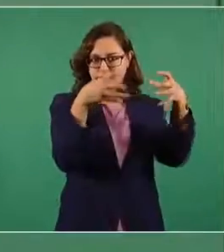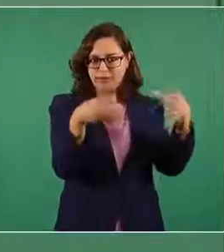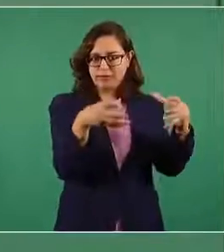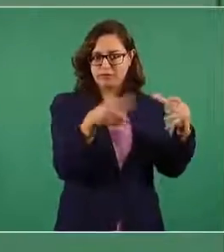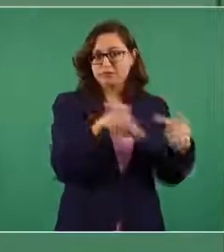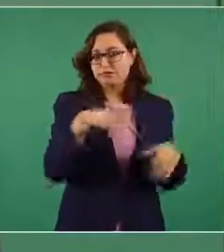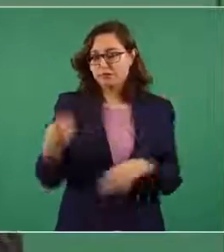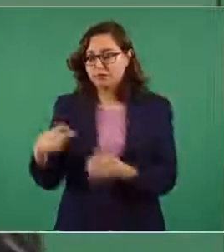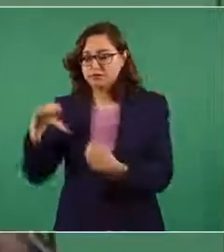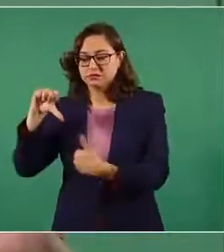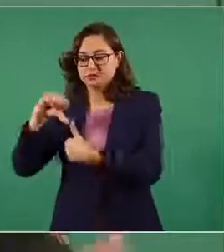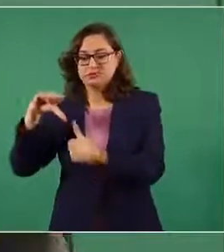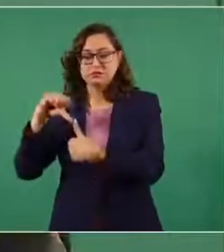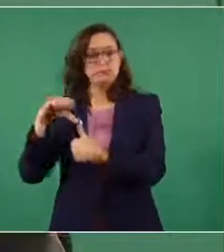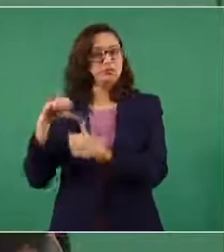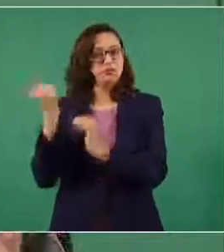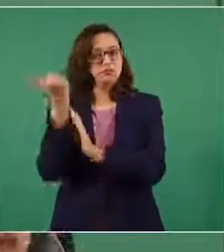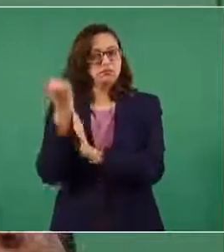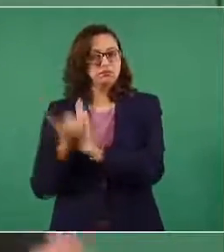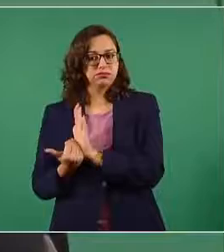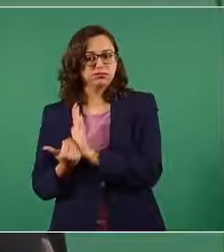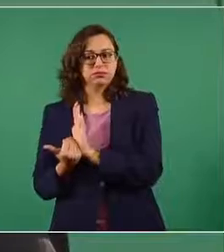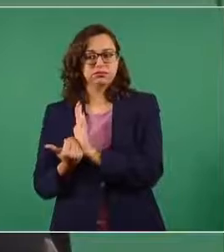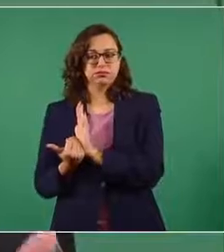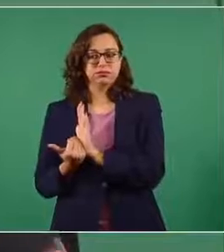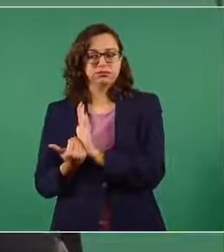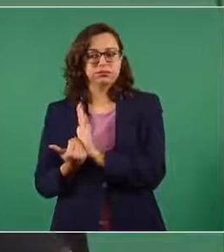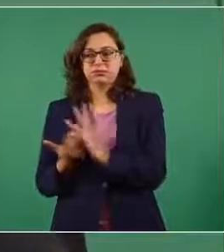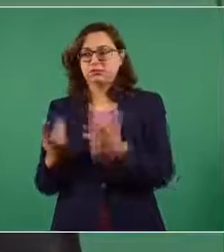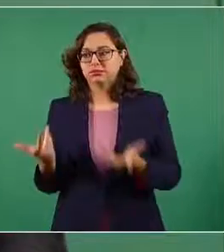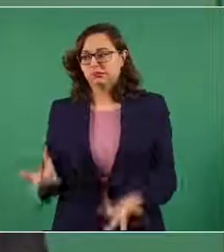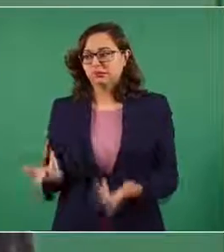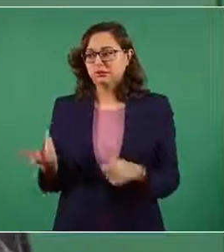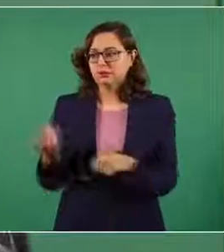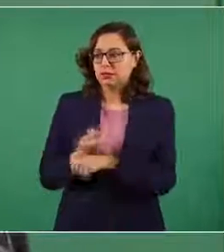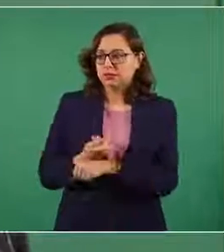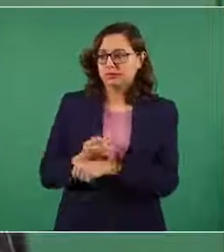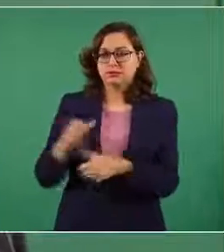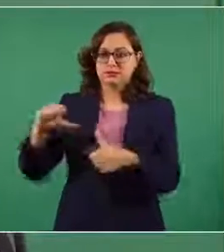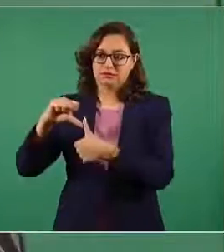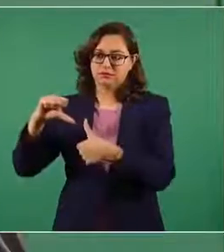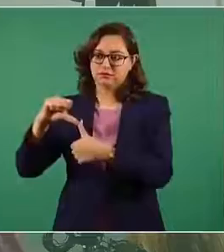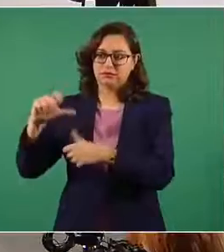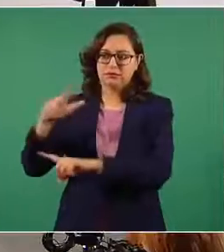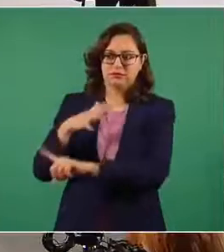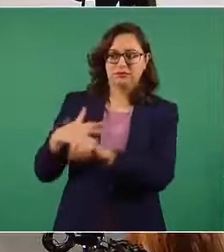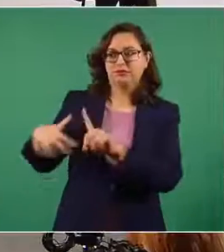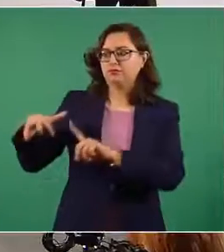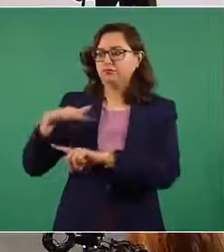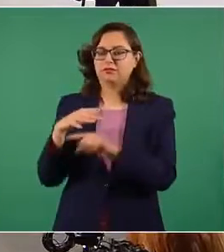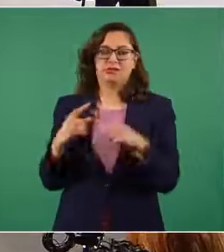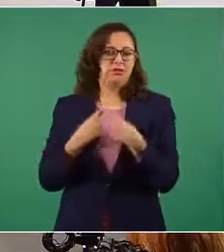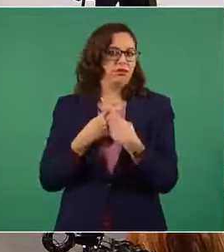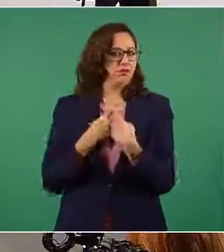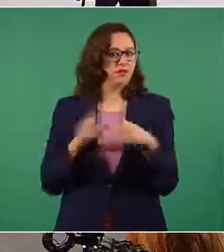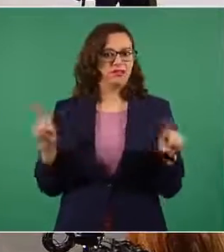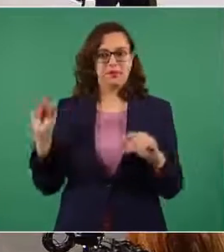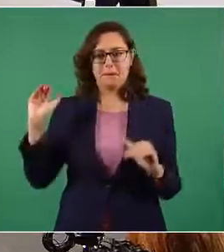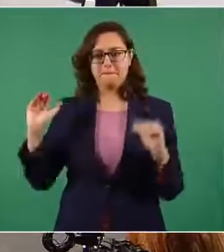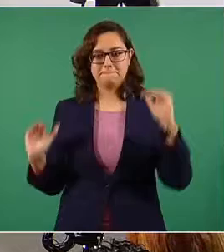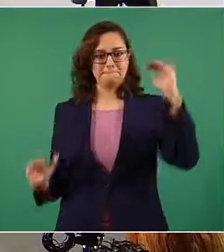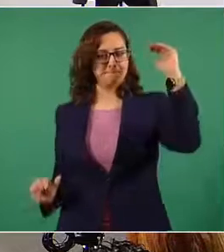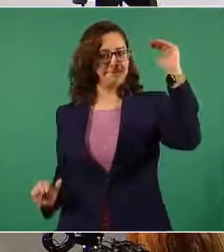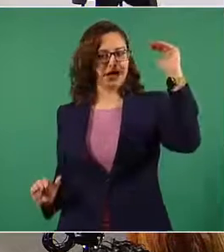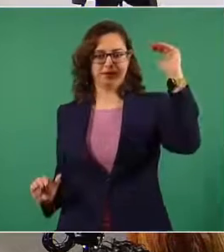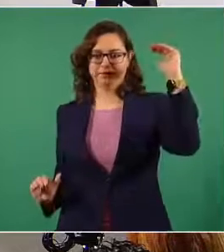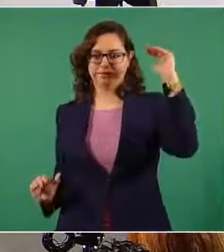los países que acabo de mencionar. Es decir, Centroamérica está en una circunstancia, Estados Unidos está en otra, en donde evidentemente en Estados Unidos van a ir mucho más